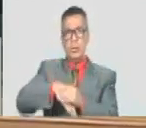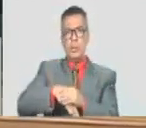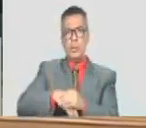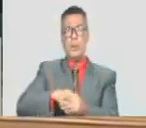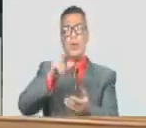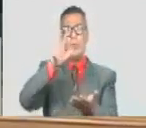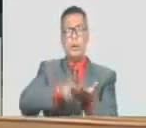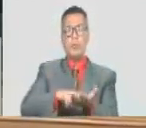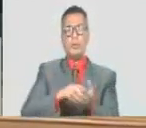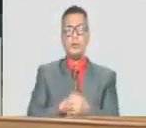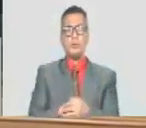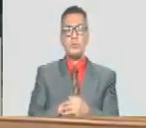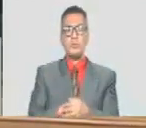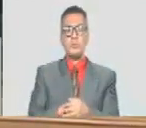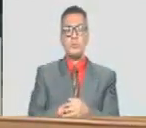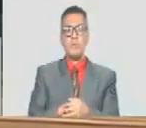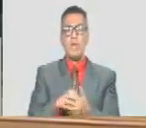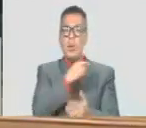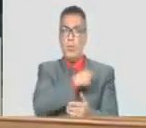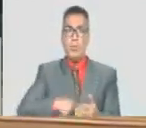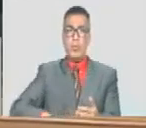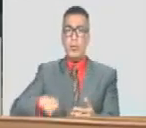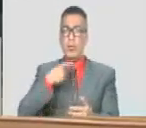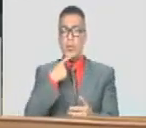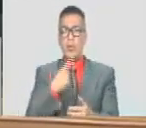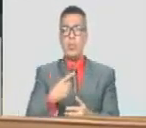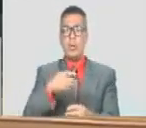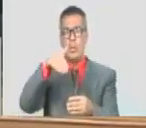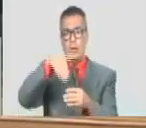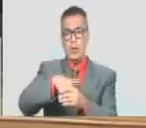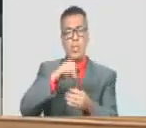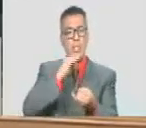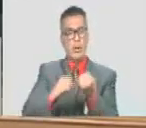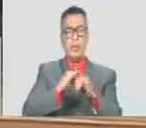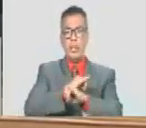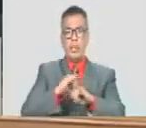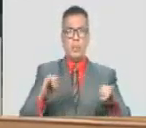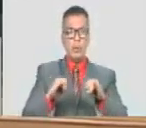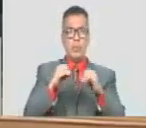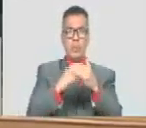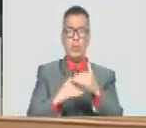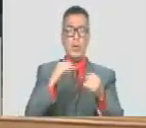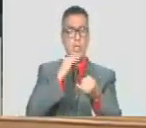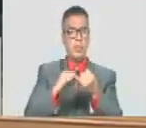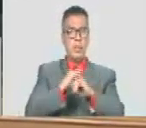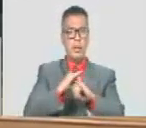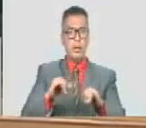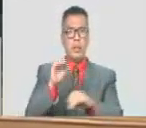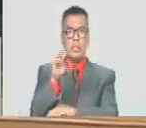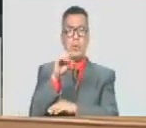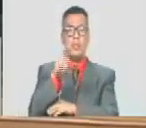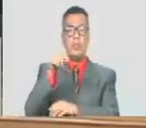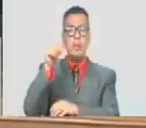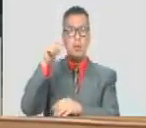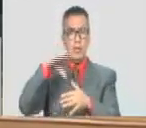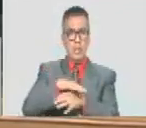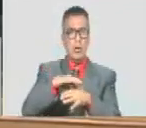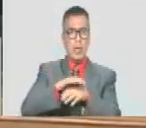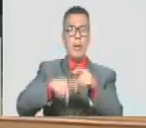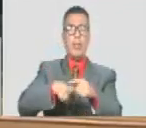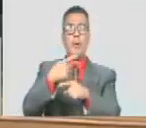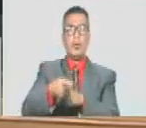resultó aprobado. El presidente señaló que agotada la agenda del día, se levanta la sesión ordinaria y convocó para